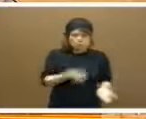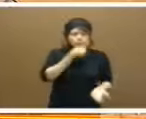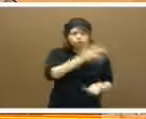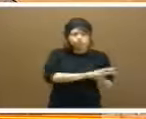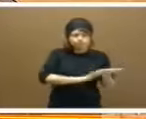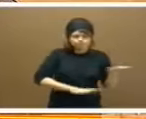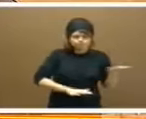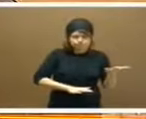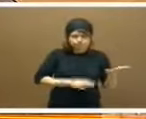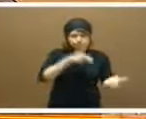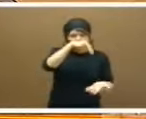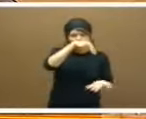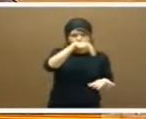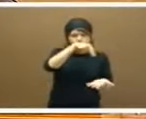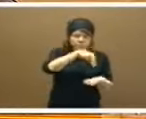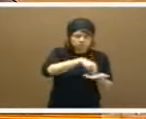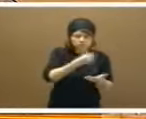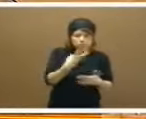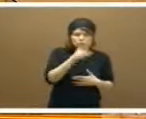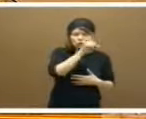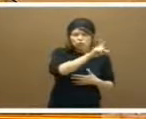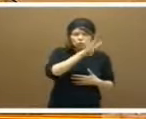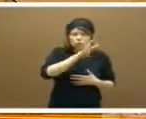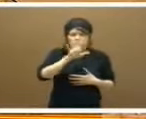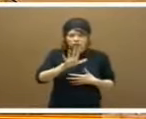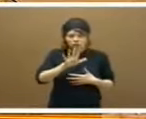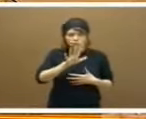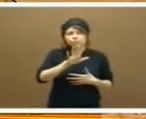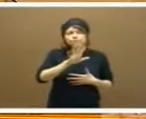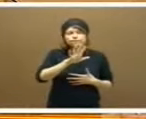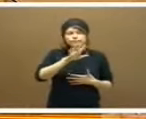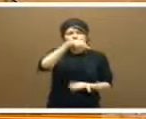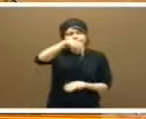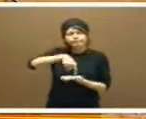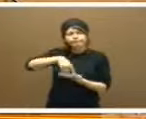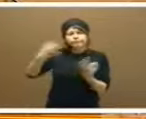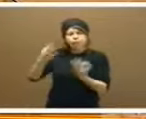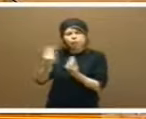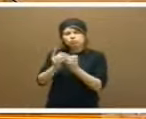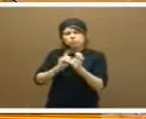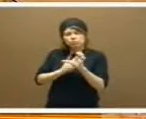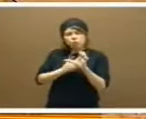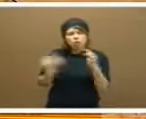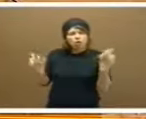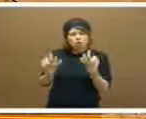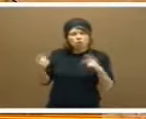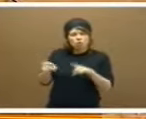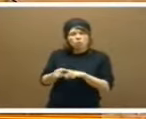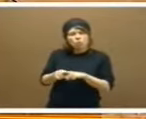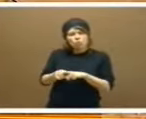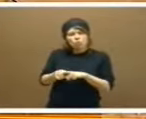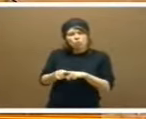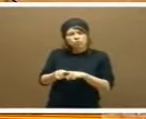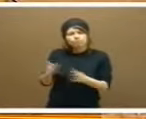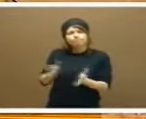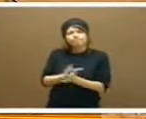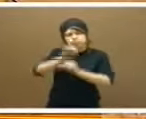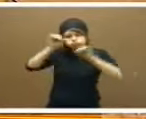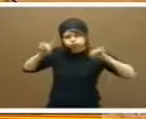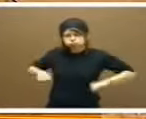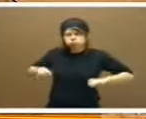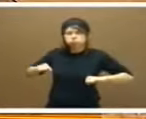Propuesta de impulso ante el Pleno número 145, instando a la Junta de Extremadura a constituir y reactivar